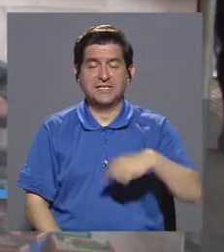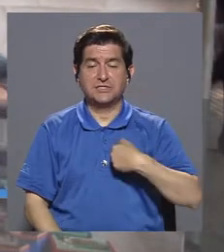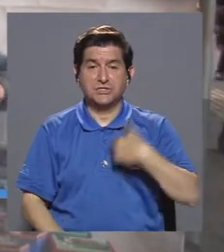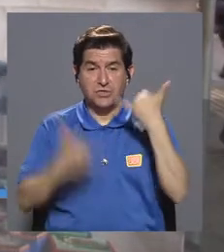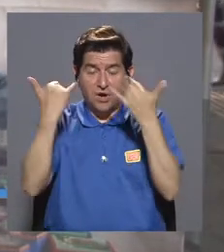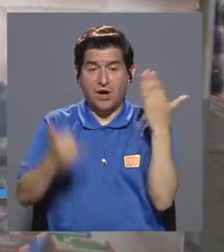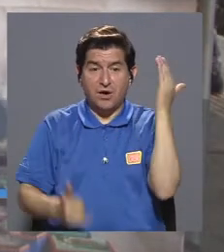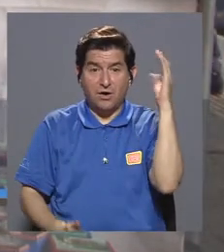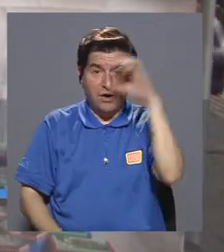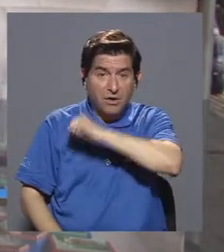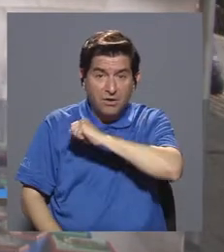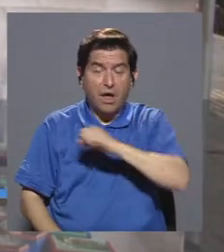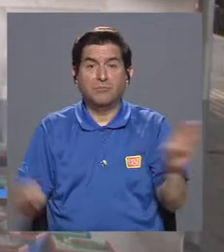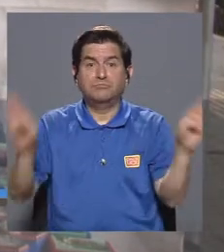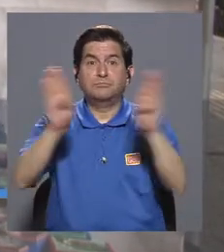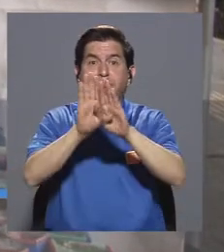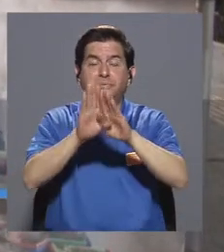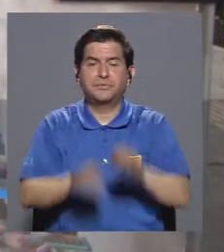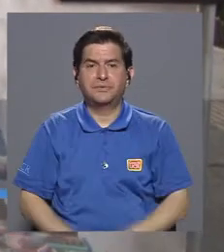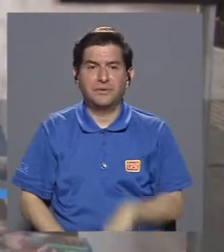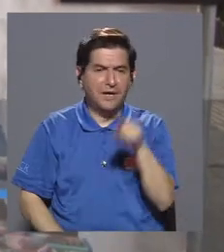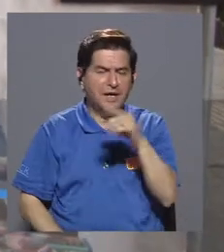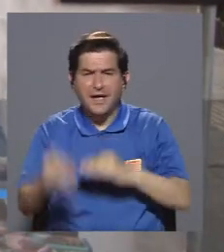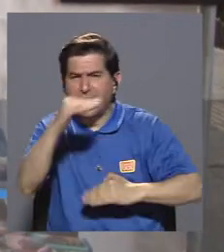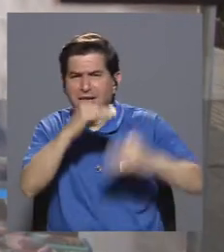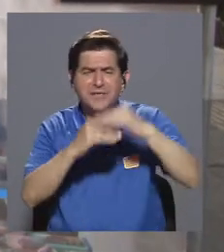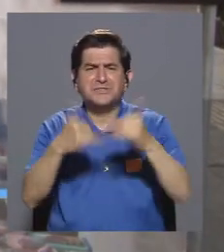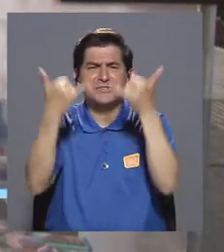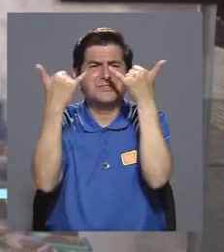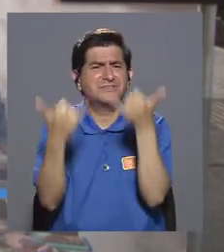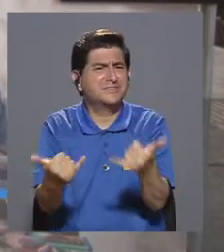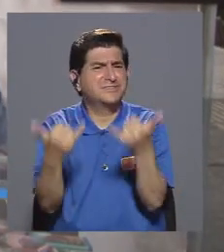me di cuenta que cerró, ¿verdad? Entonces son edificios que